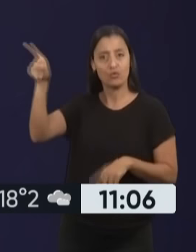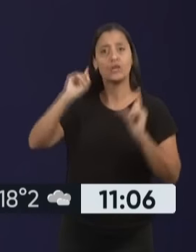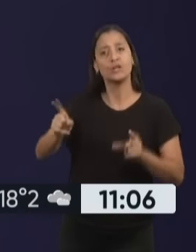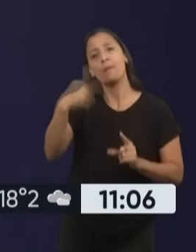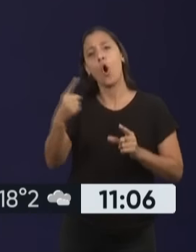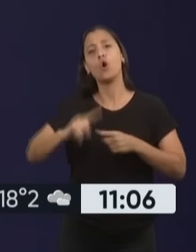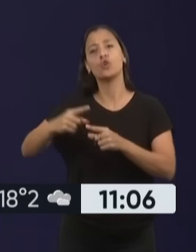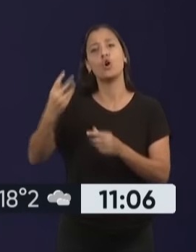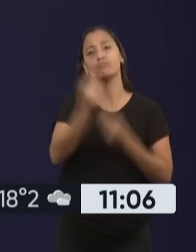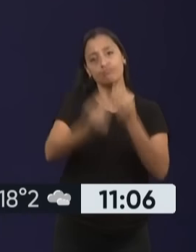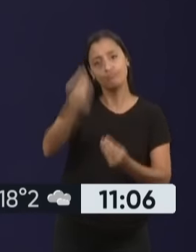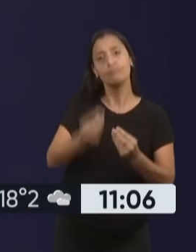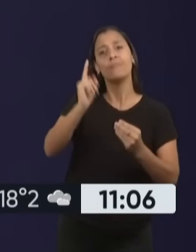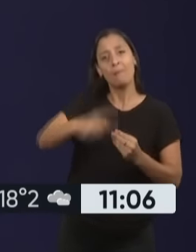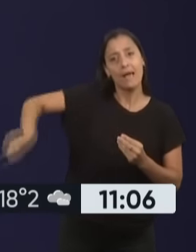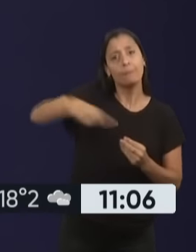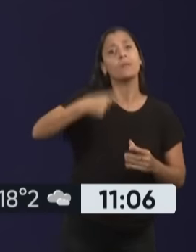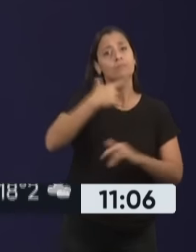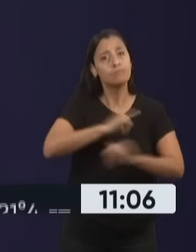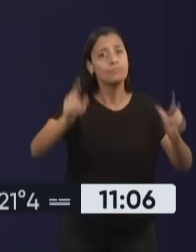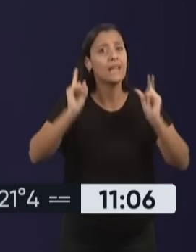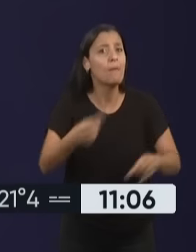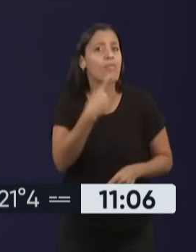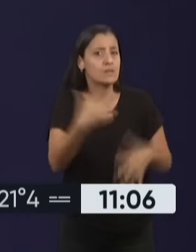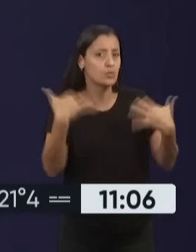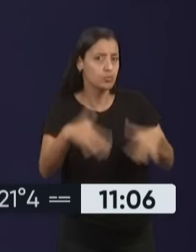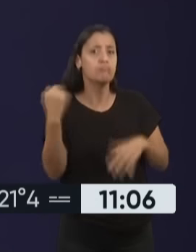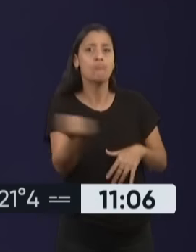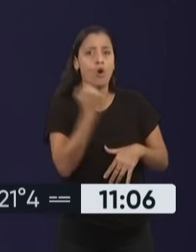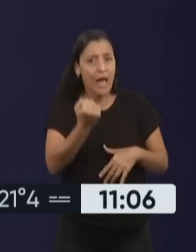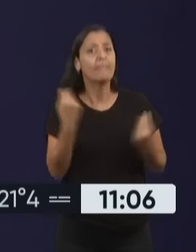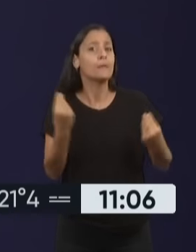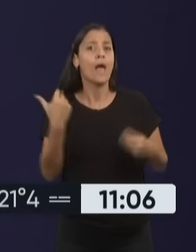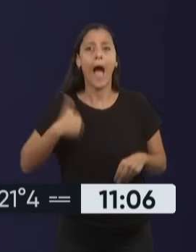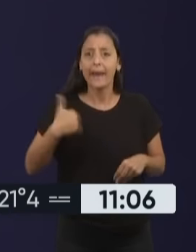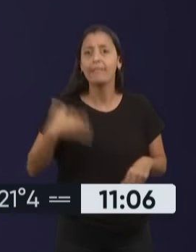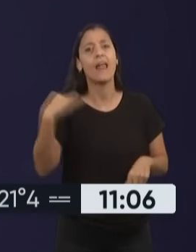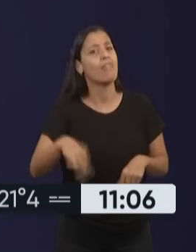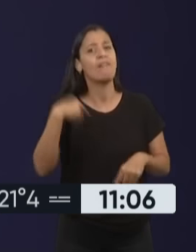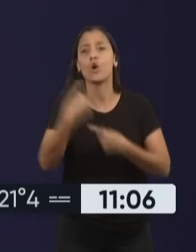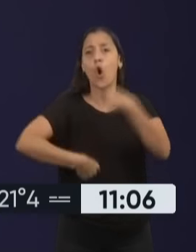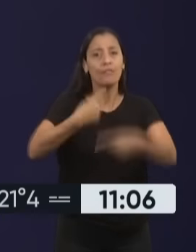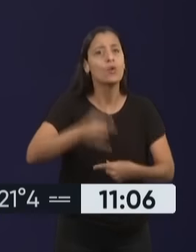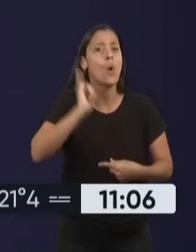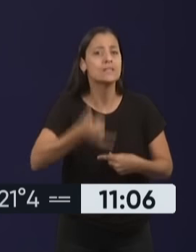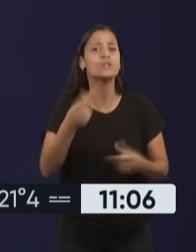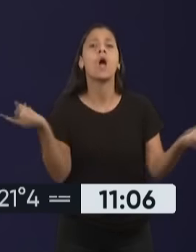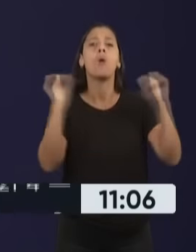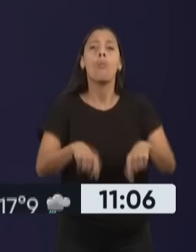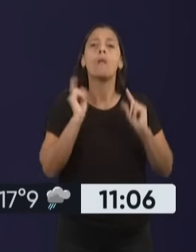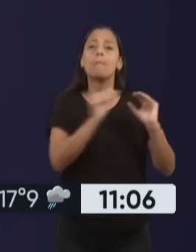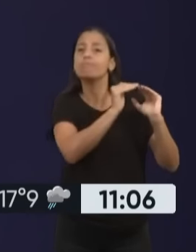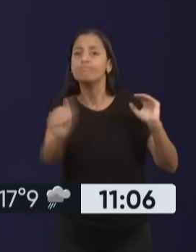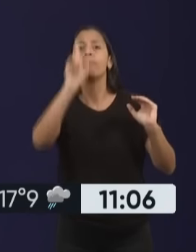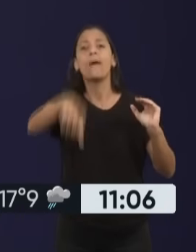funcionarios también del tesoro resaltaron la importancia de que Argentina continúe en el sendero de normalización de